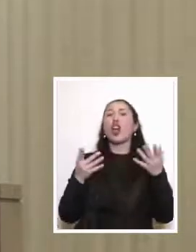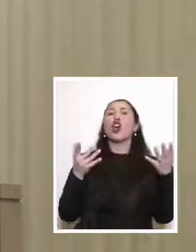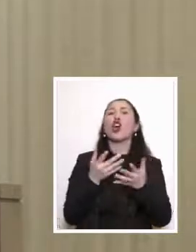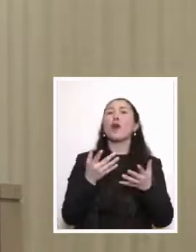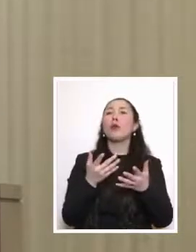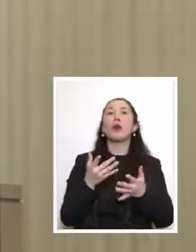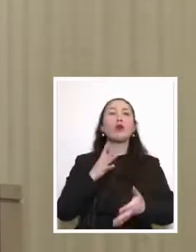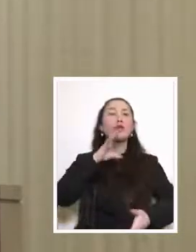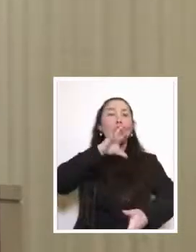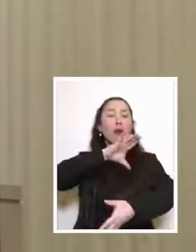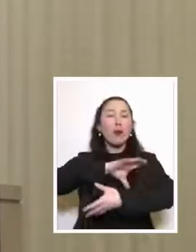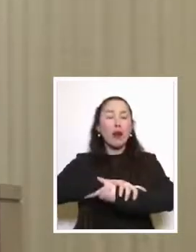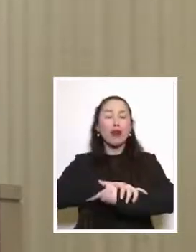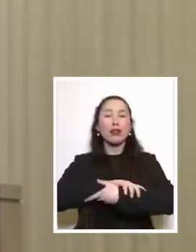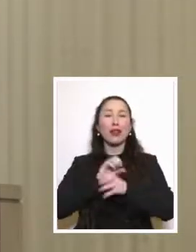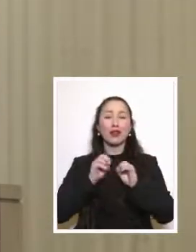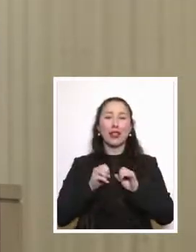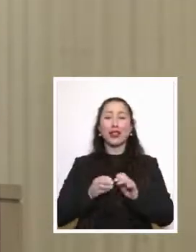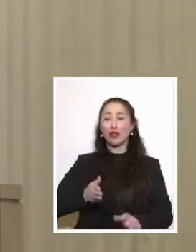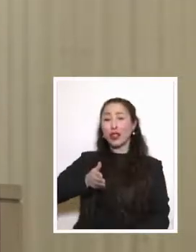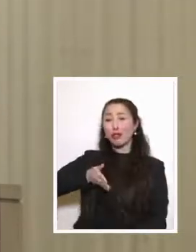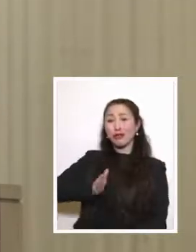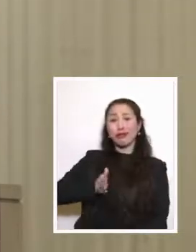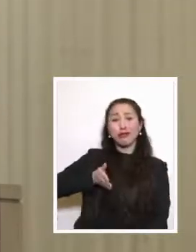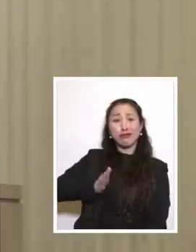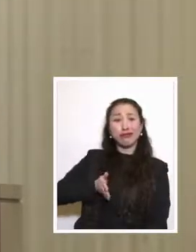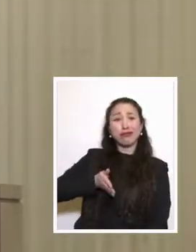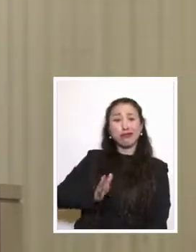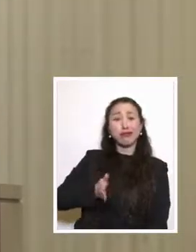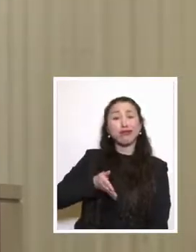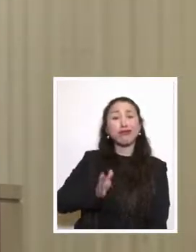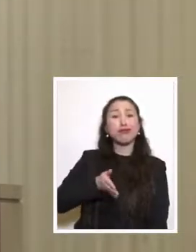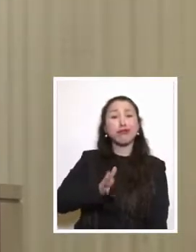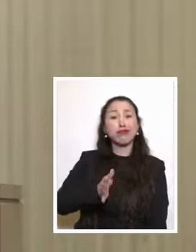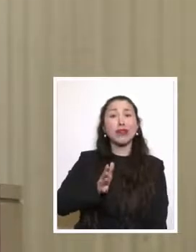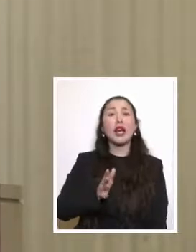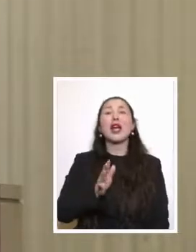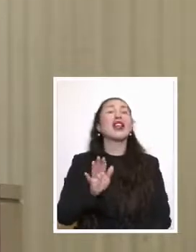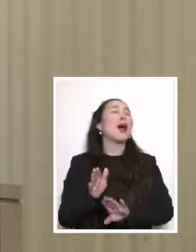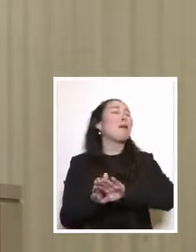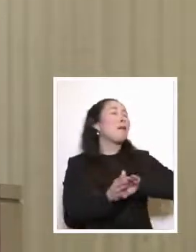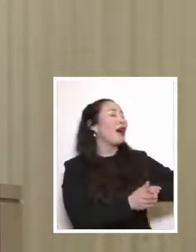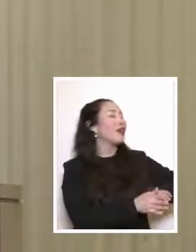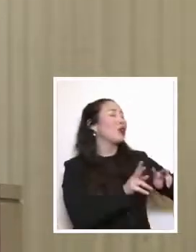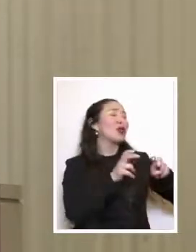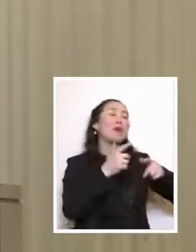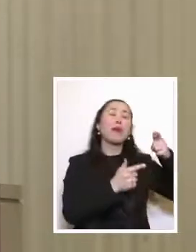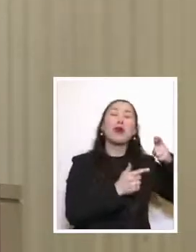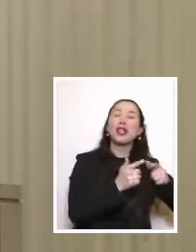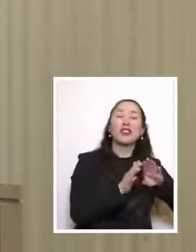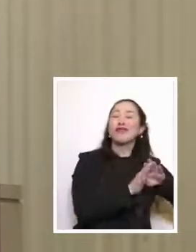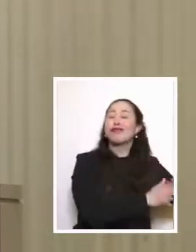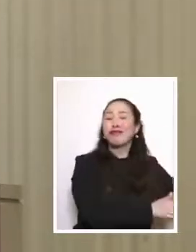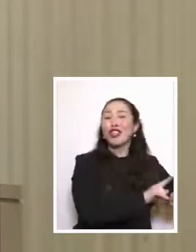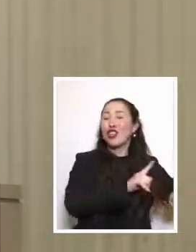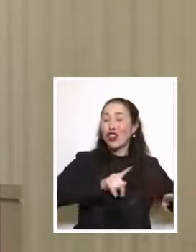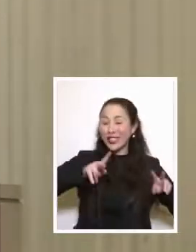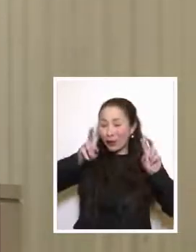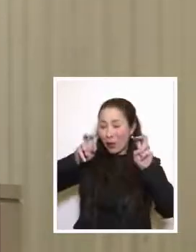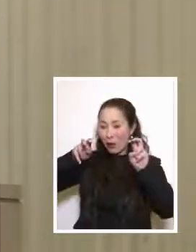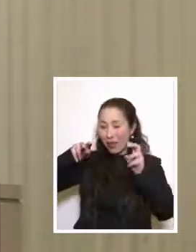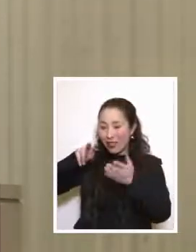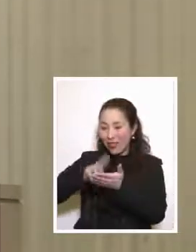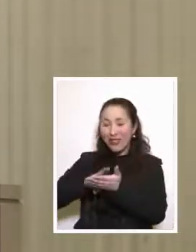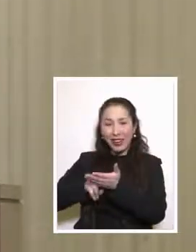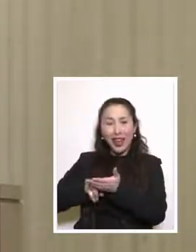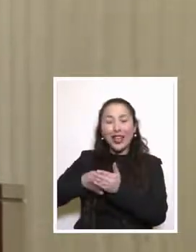pacto educativo sostenible que dure más de una legislación, más de un año, ¿no?, que vaya más allá, que sea realmente